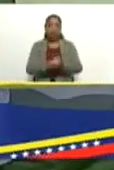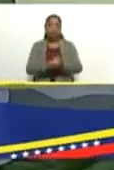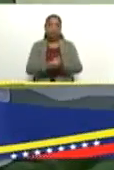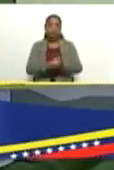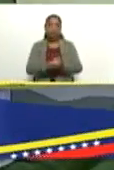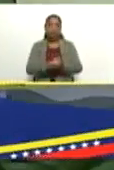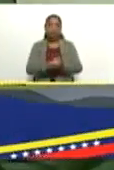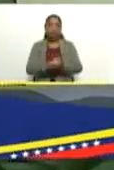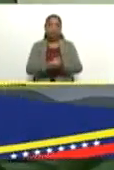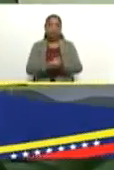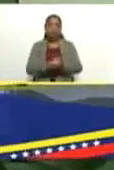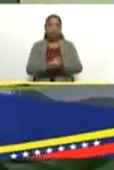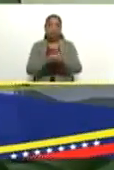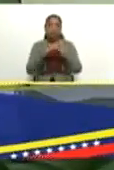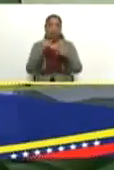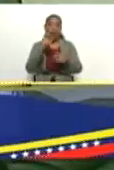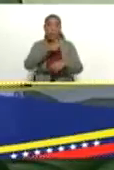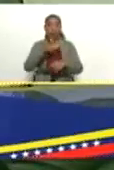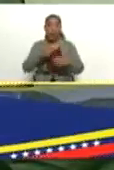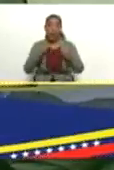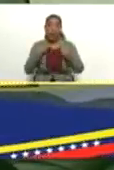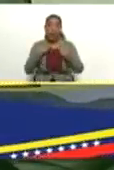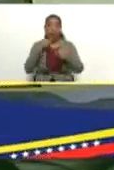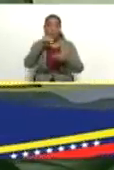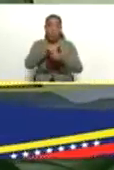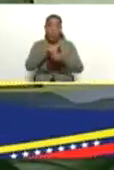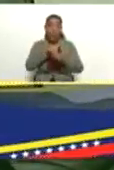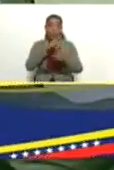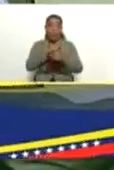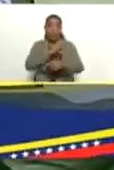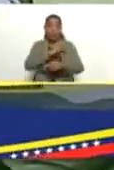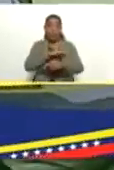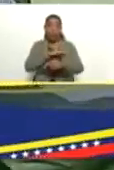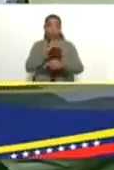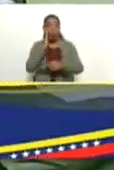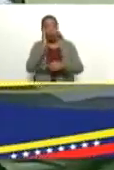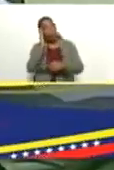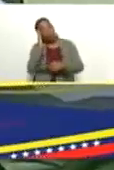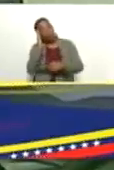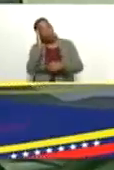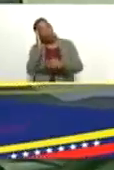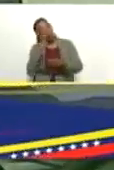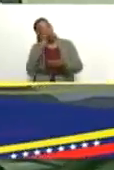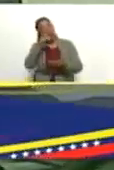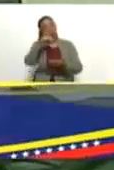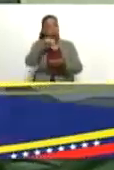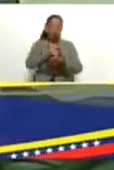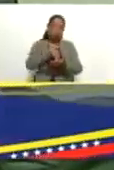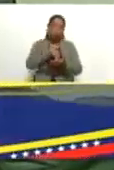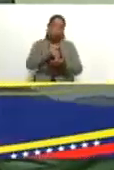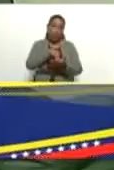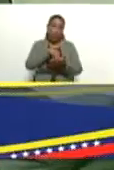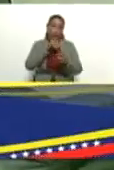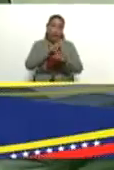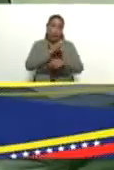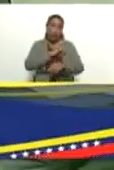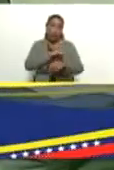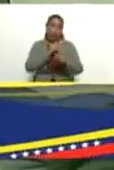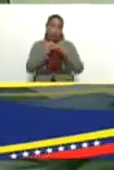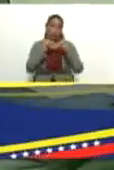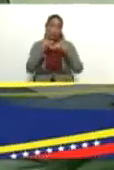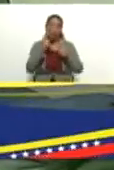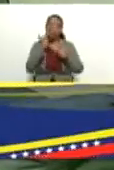Como todo el mundo, pues la gente vive en las redes sociales. La gente se acuesta a dormir y se levanta en las redes sociales. ¿O no? Díganme